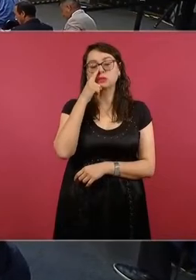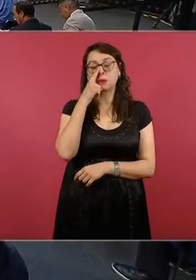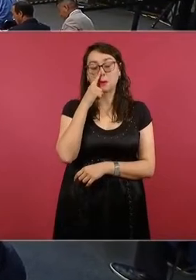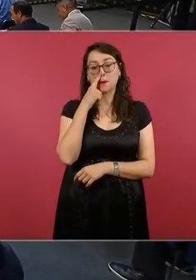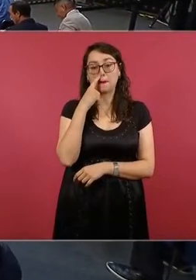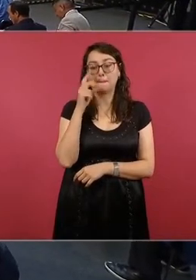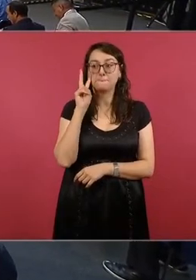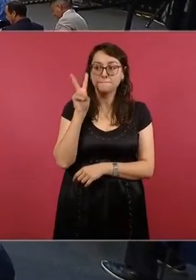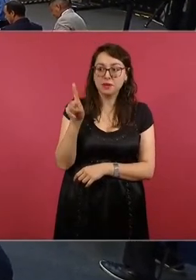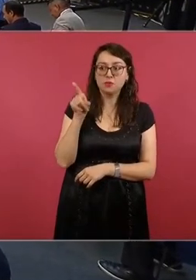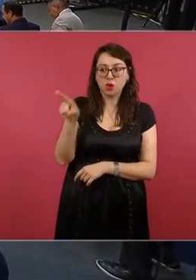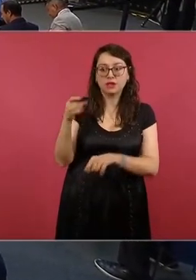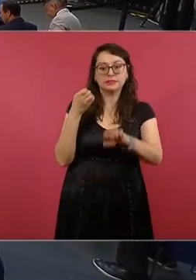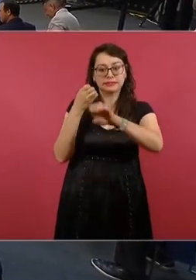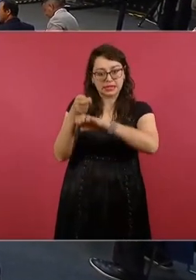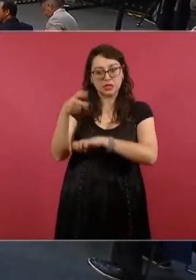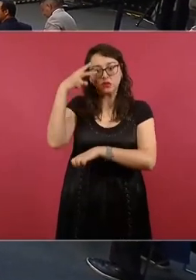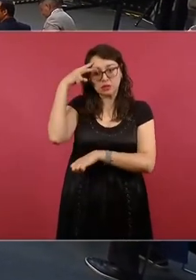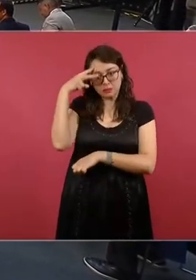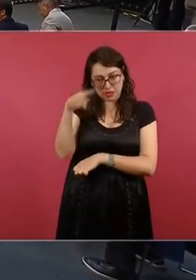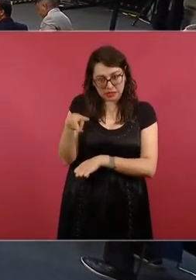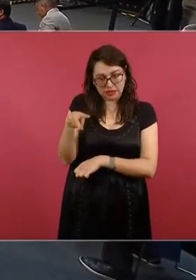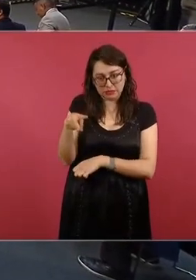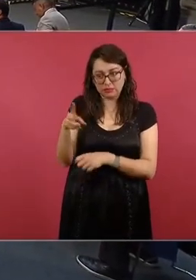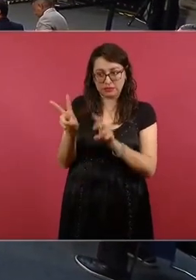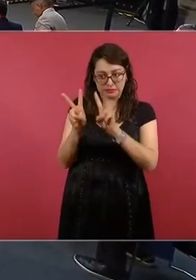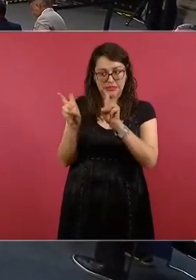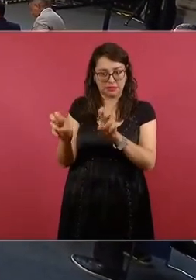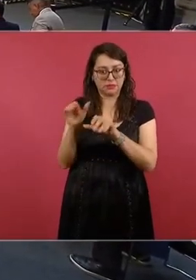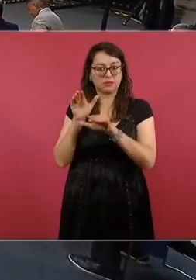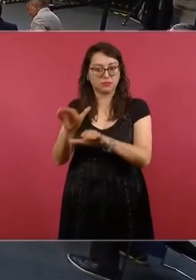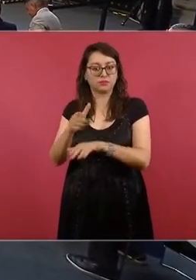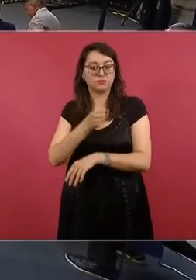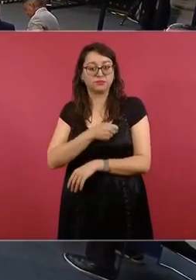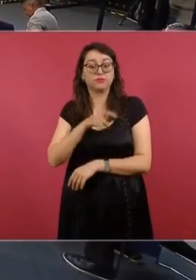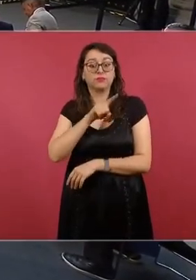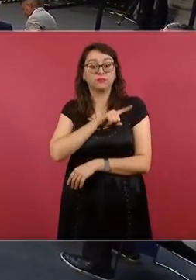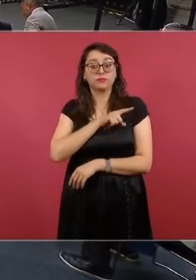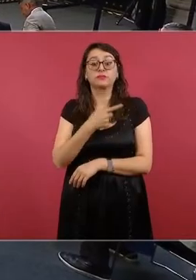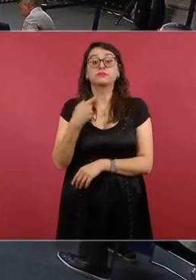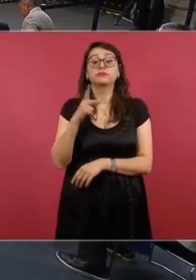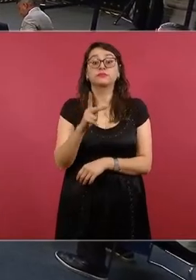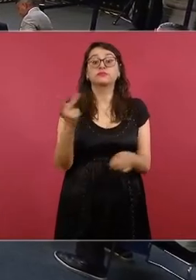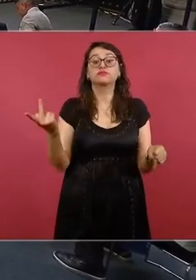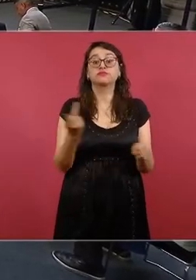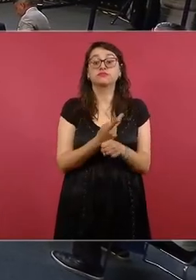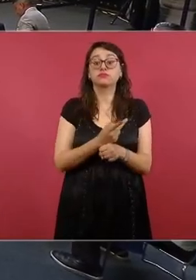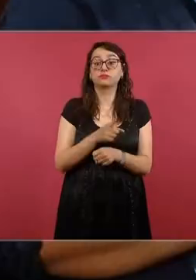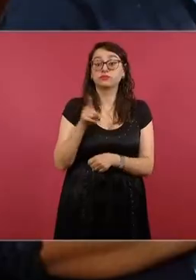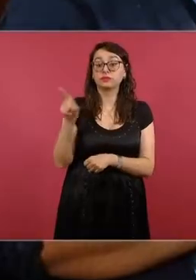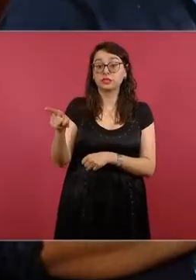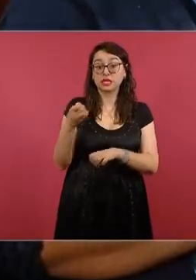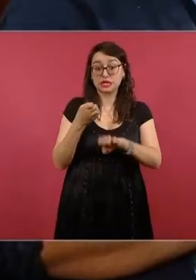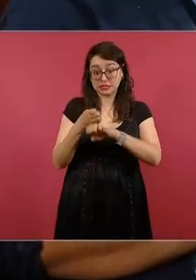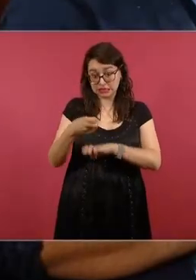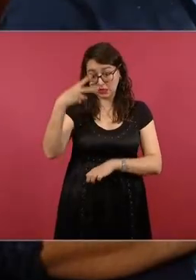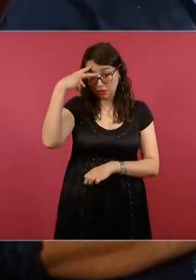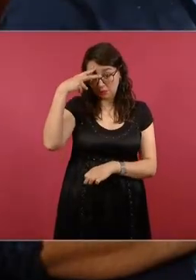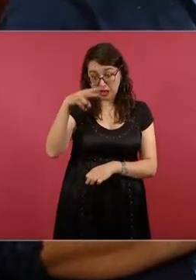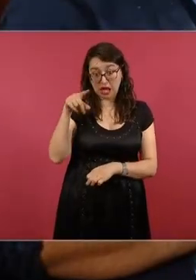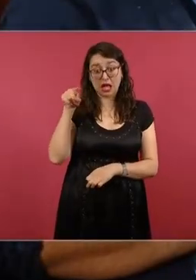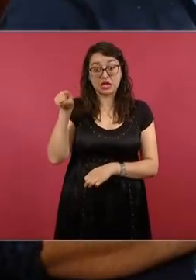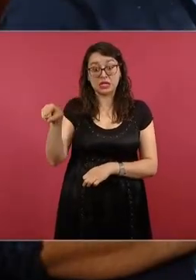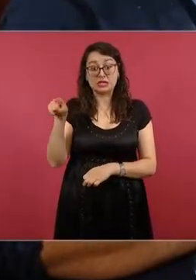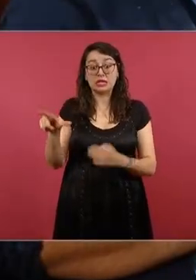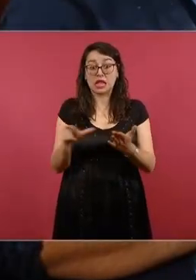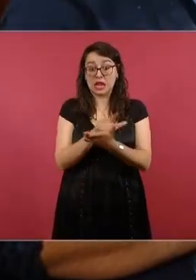sucede en el Estado de México con respecto a ese tema. Y es que no sé si usted sepa que el Estado de México es la única entidad del país que no tiene